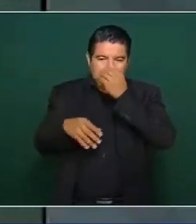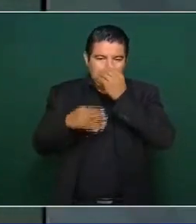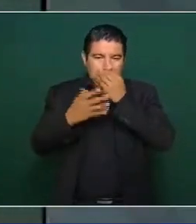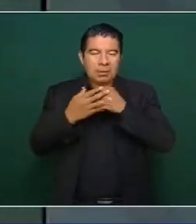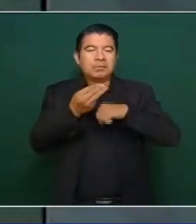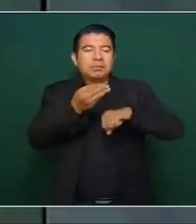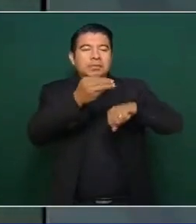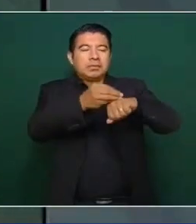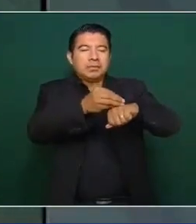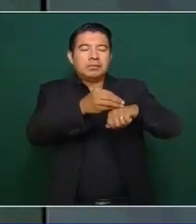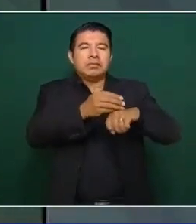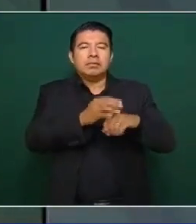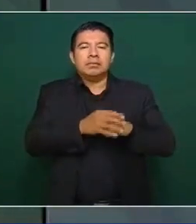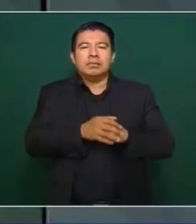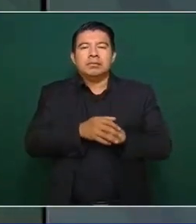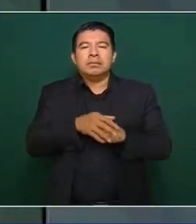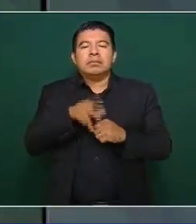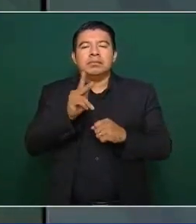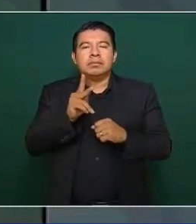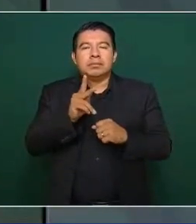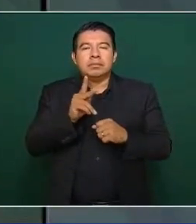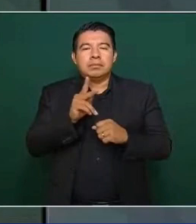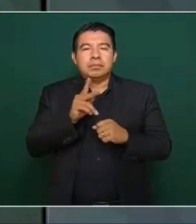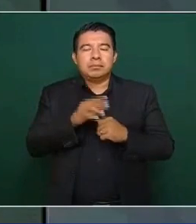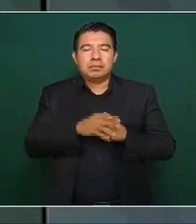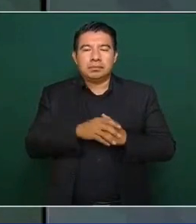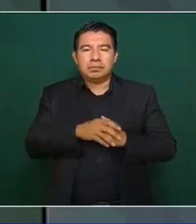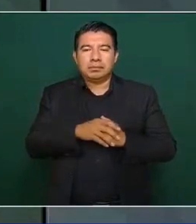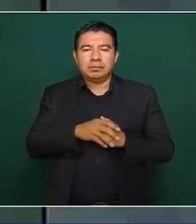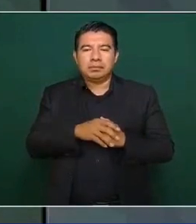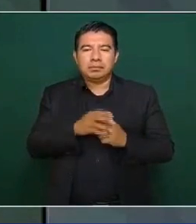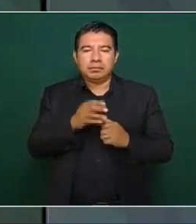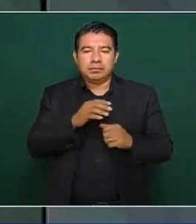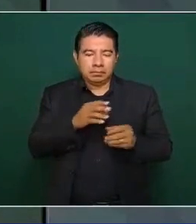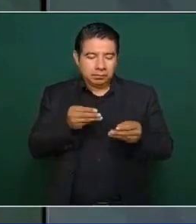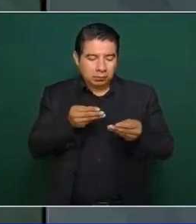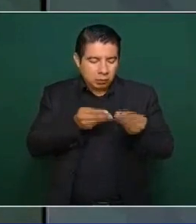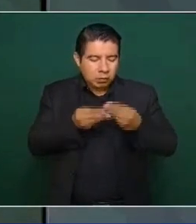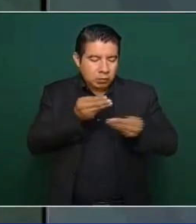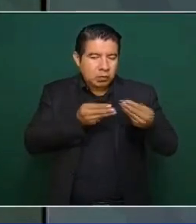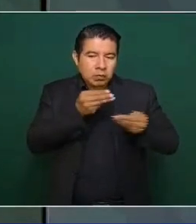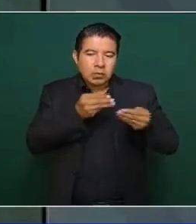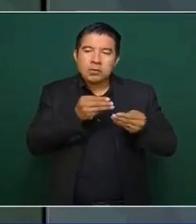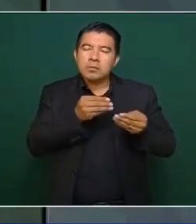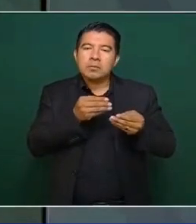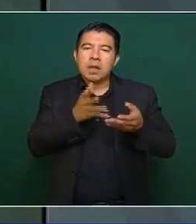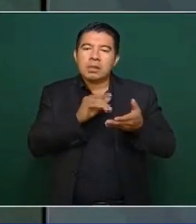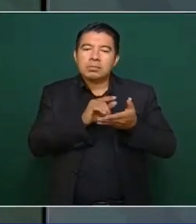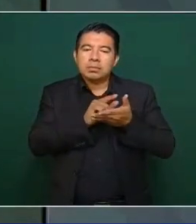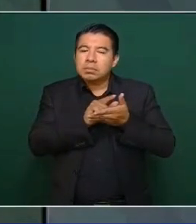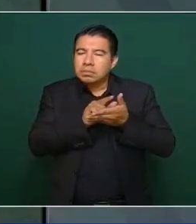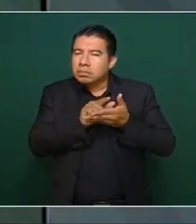siempre y cuando procesen petróleo ligero,